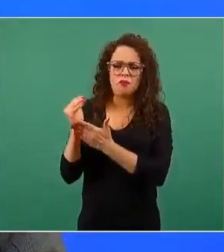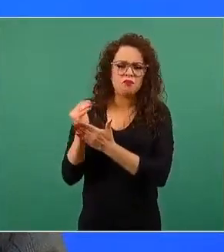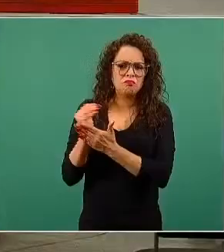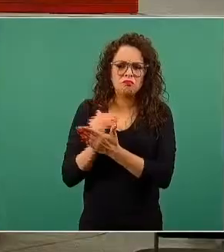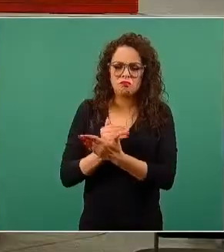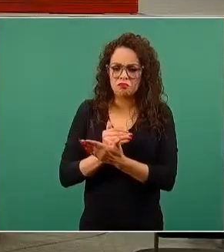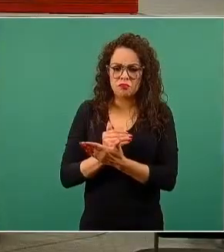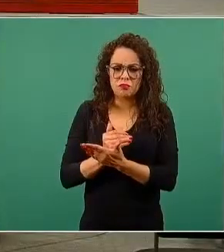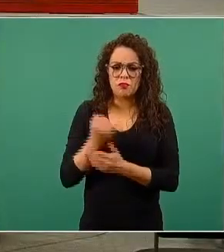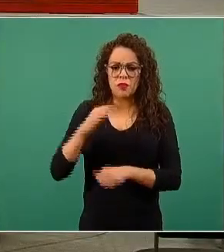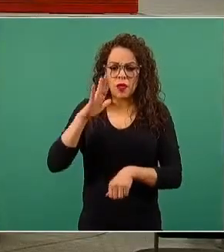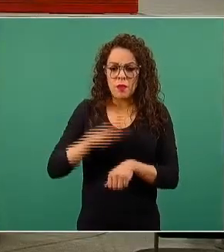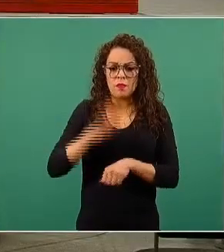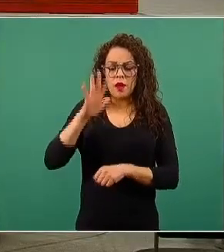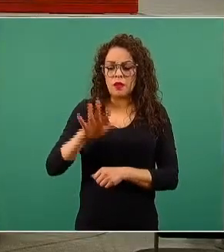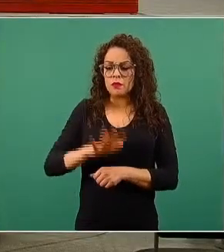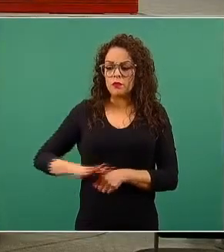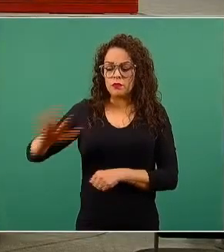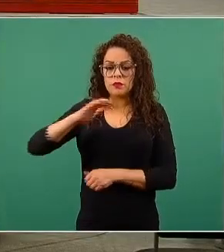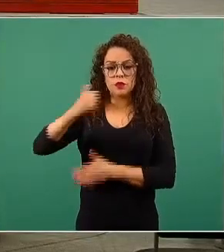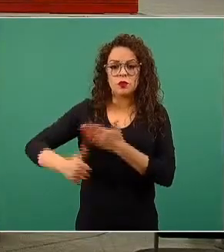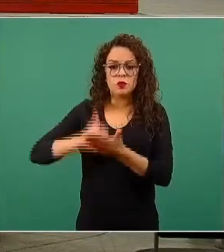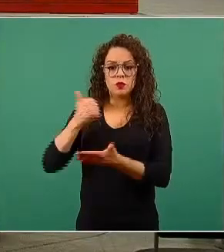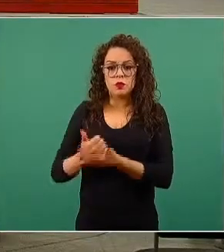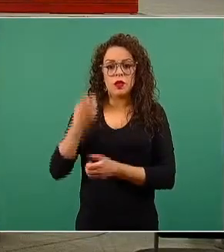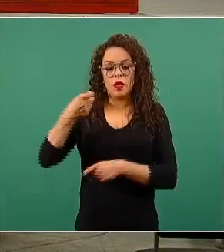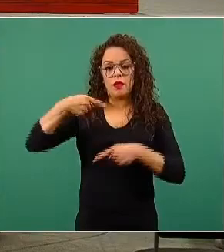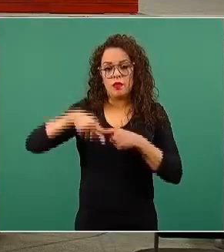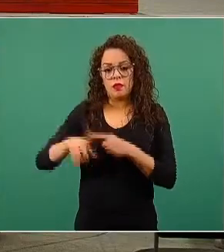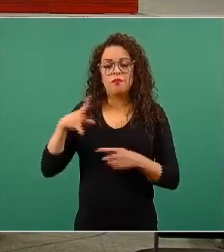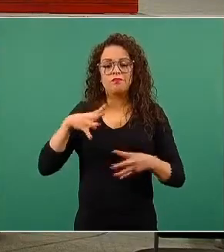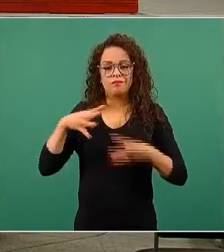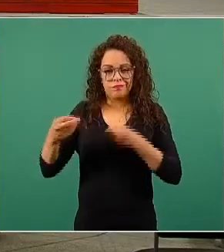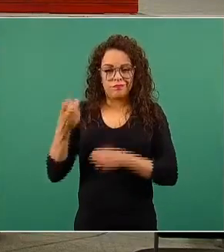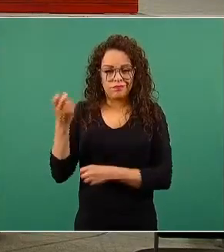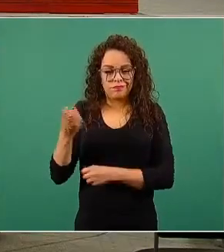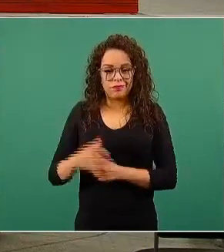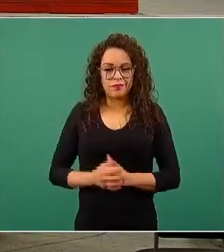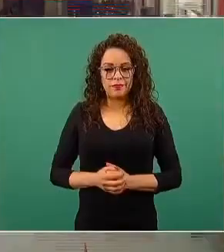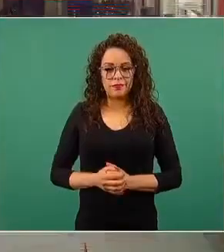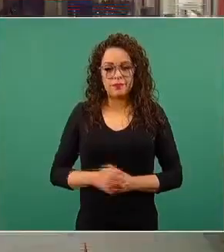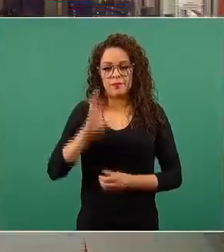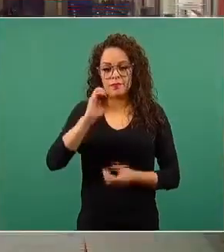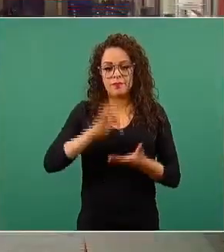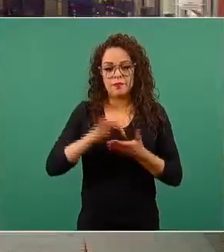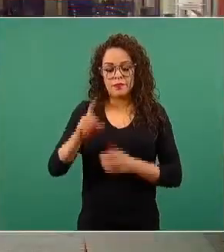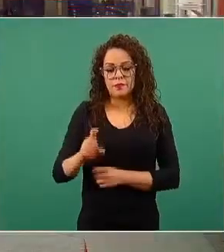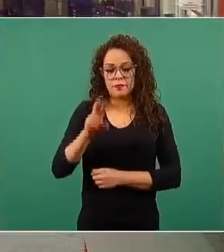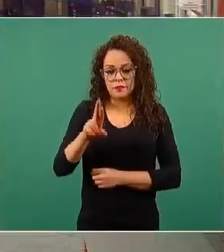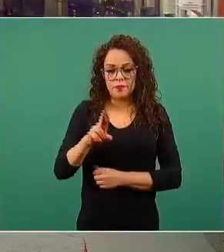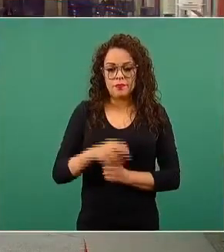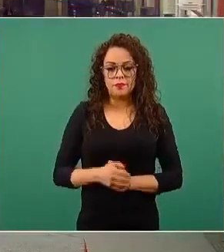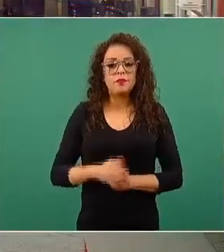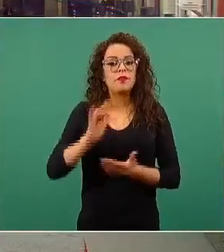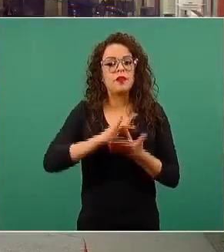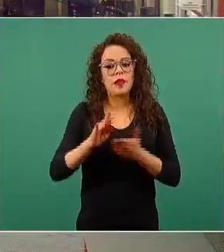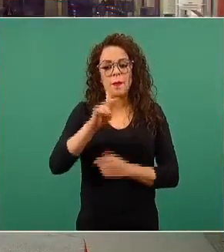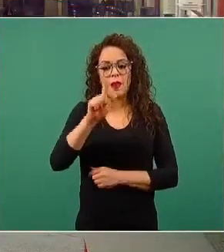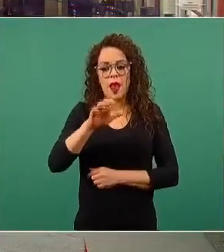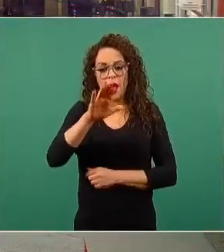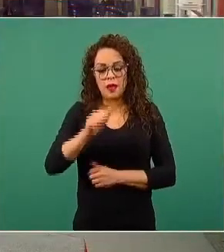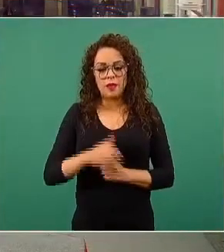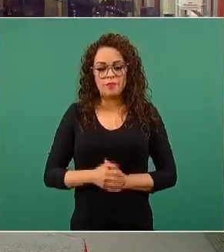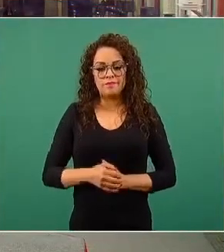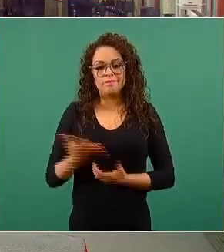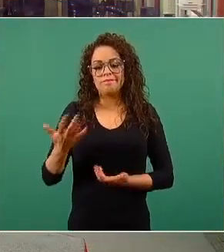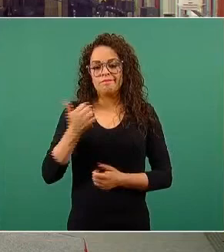particularmente en la zona metropolitana, que es donde se dieron estos eventos. Muchas gracias, doctor Lutzo, gracias, Blanca.